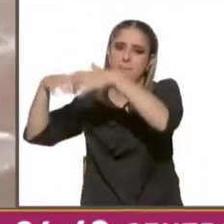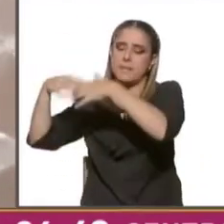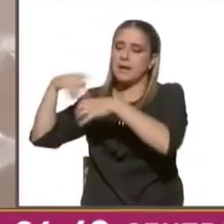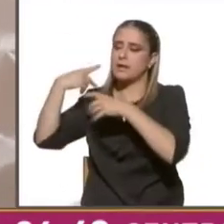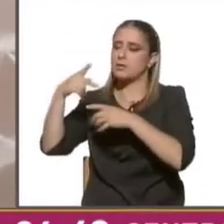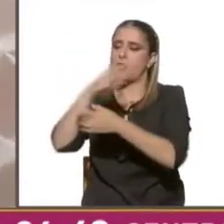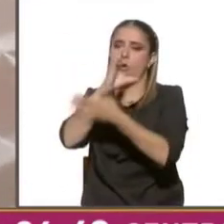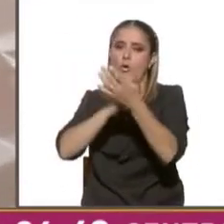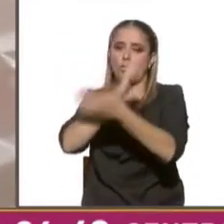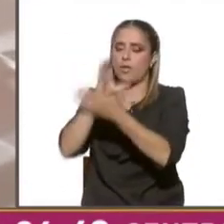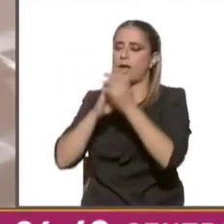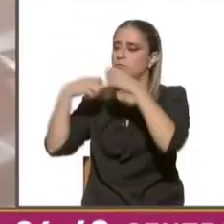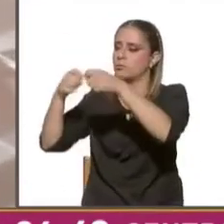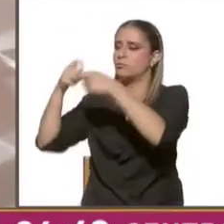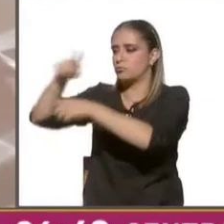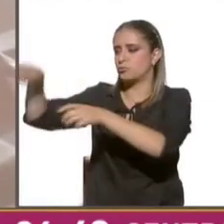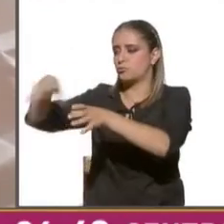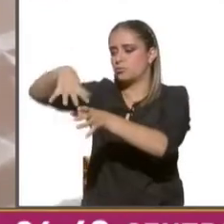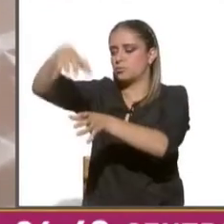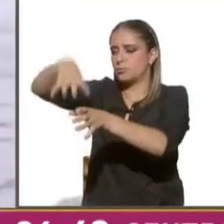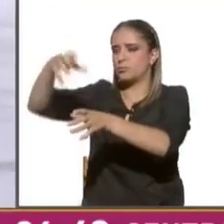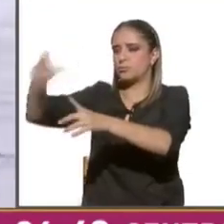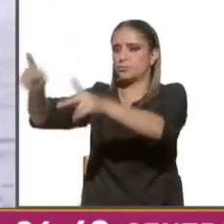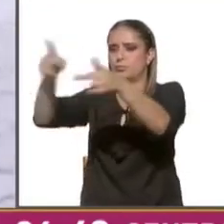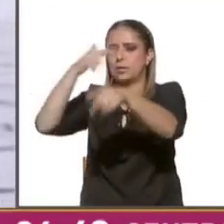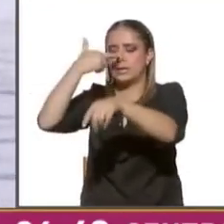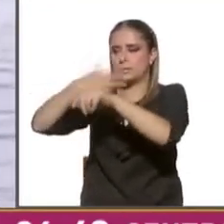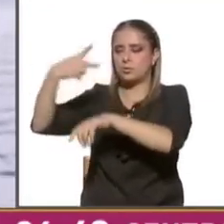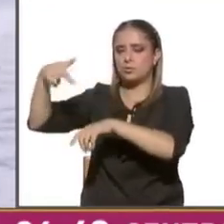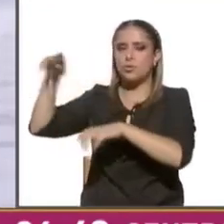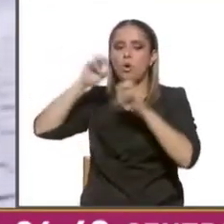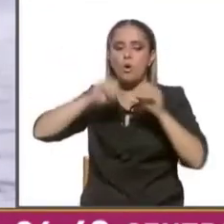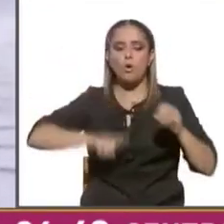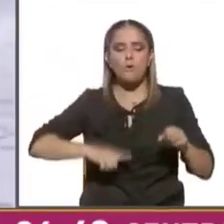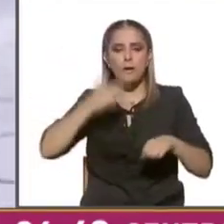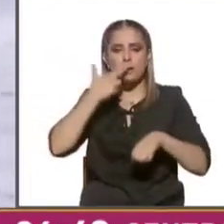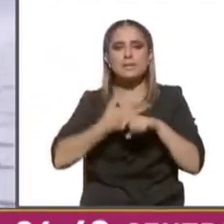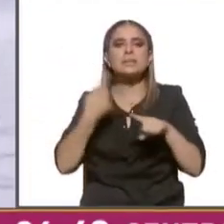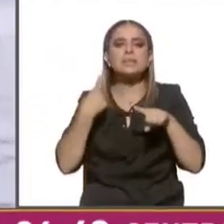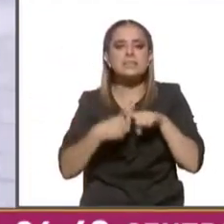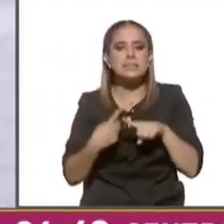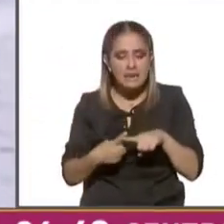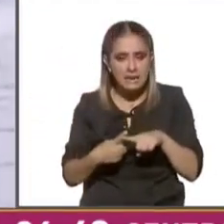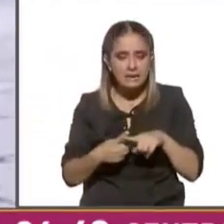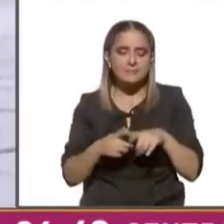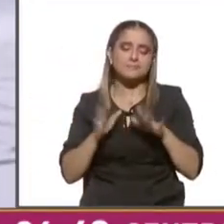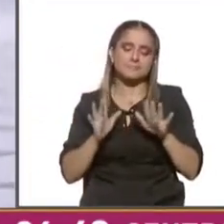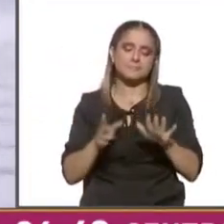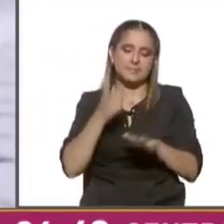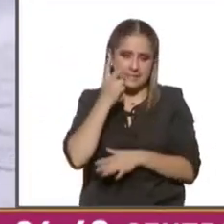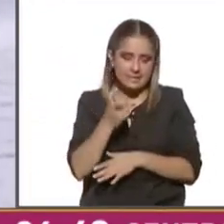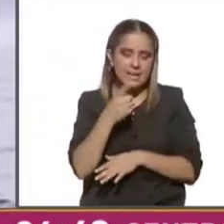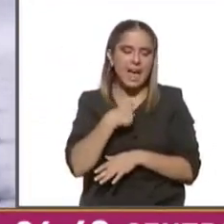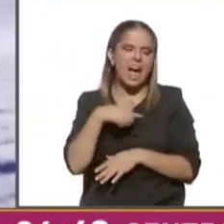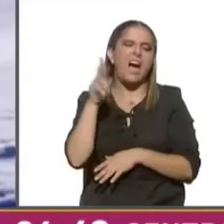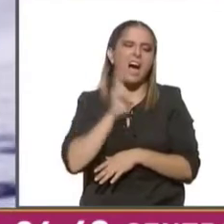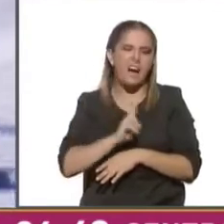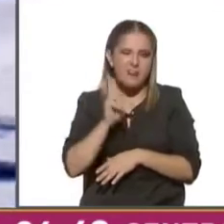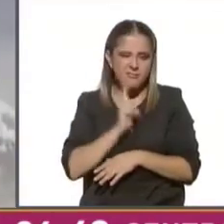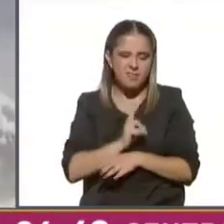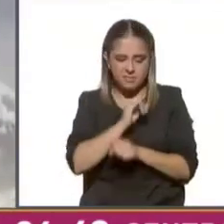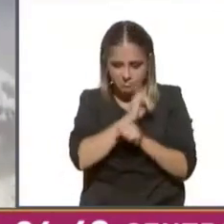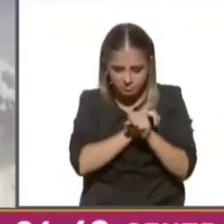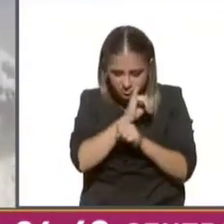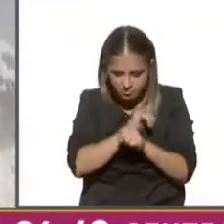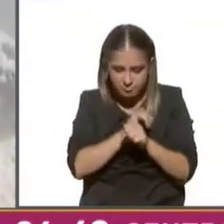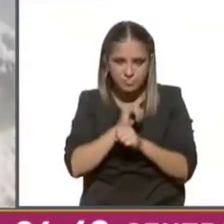eso podríamos resumir así la discusión. Y bueno, nos dimos a la tarea de revisar el tema y